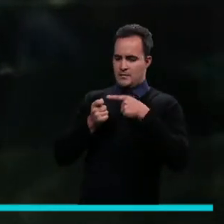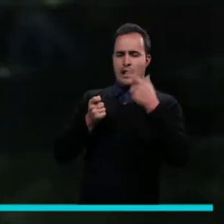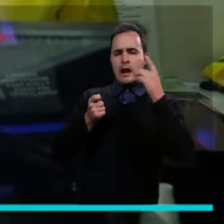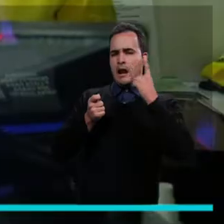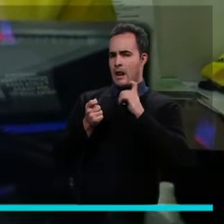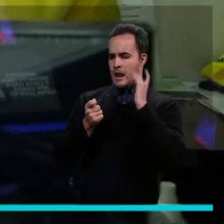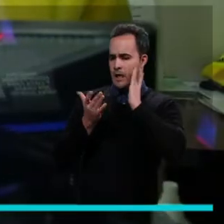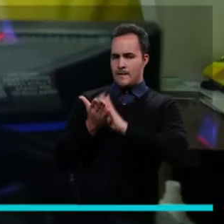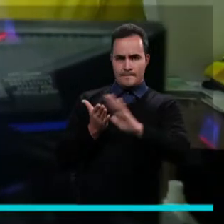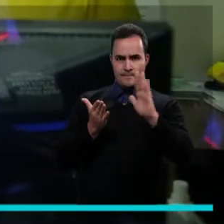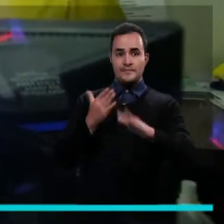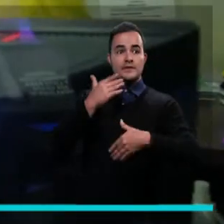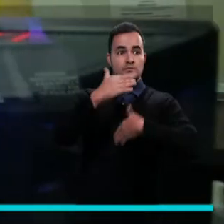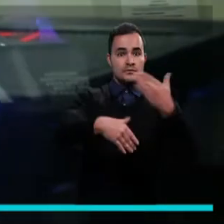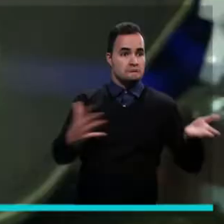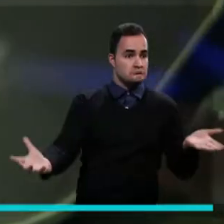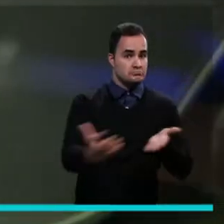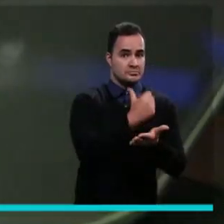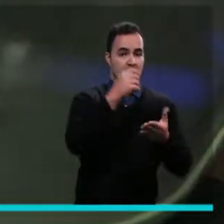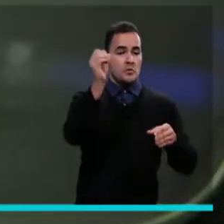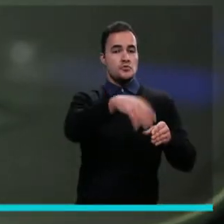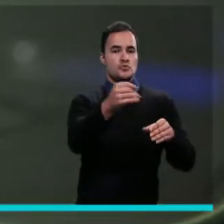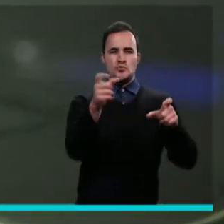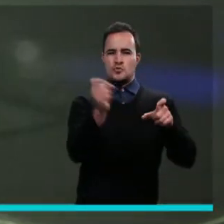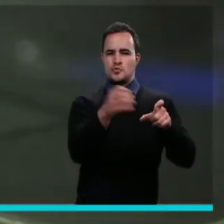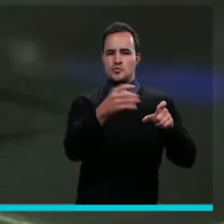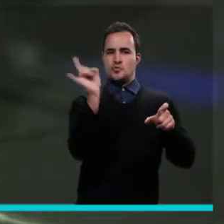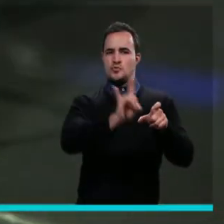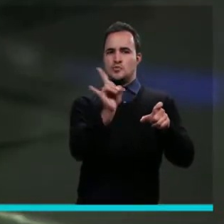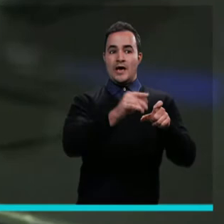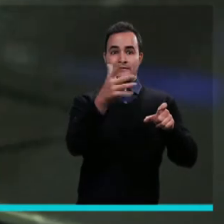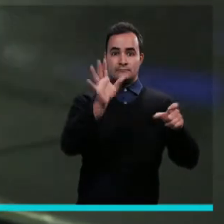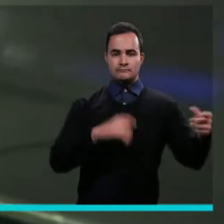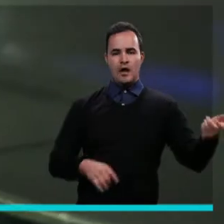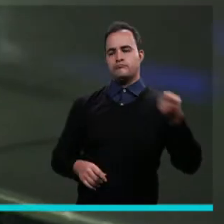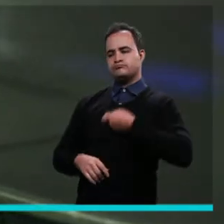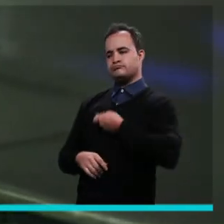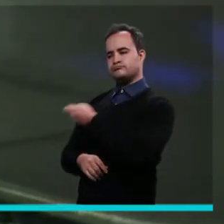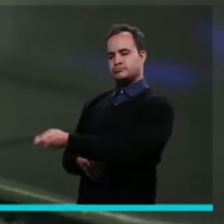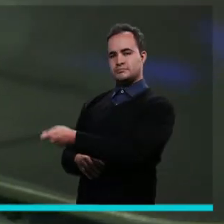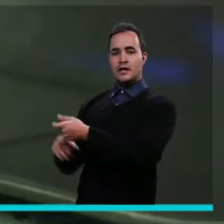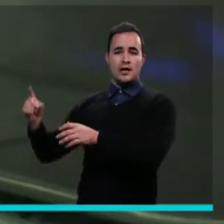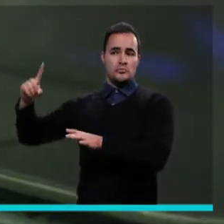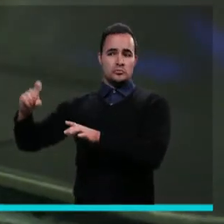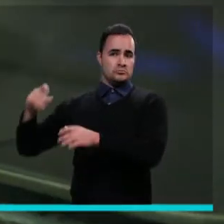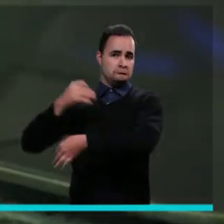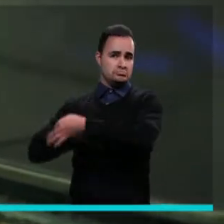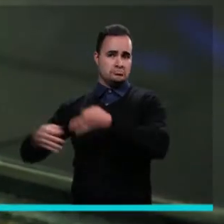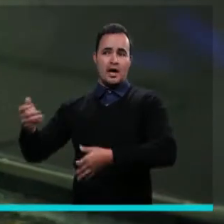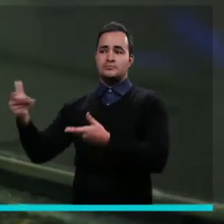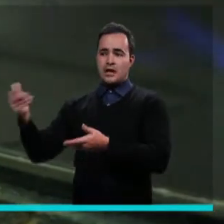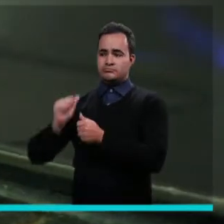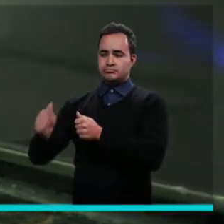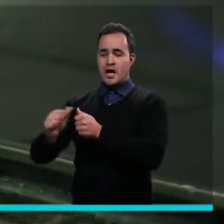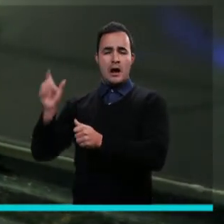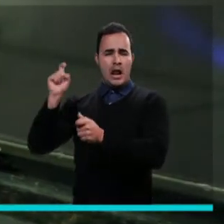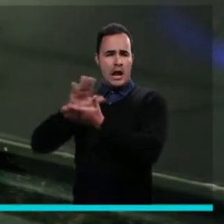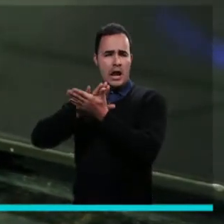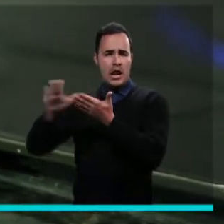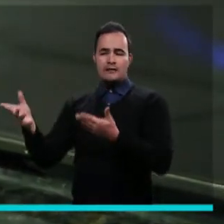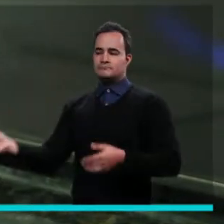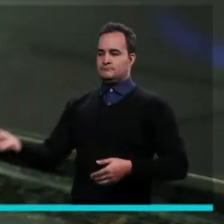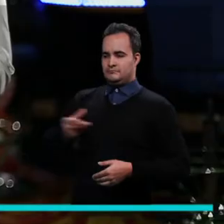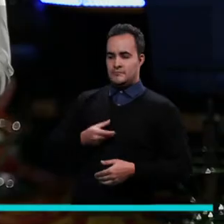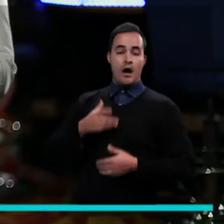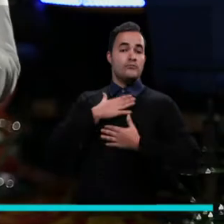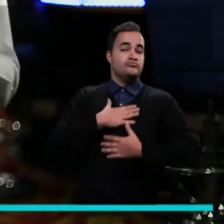tarjeta y después de entregarlo también, para que el empresario esté cumpliendo con la norma y además de eso el jugador tenga